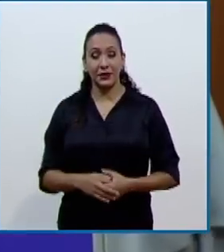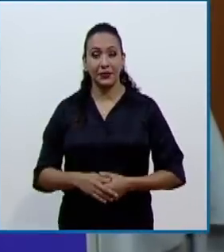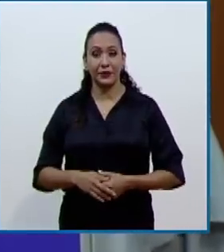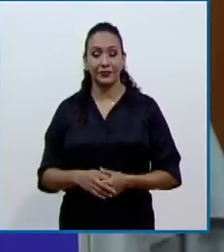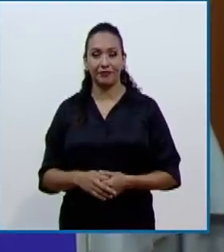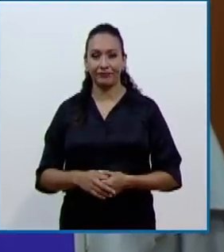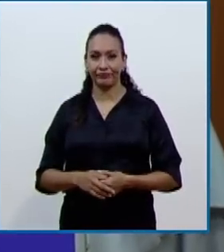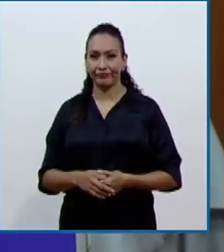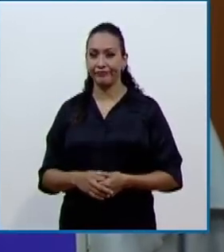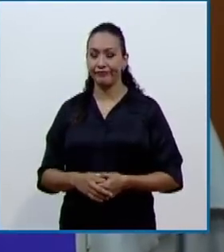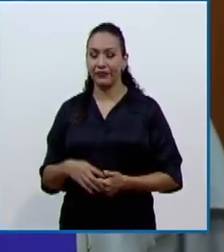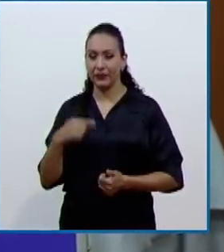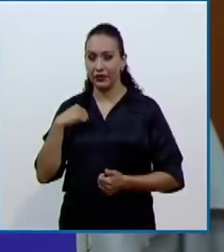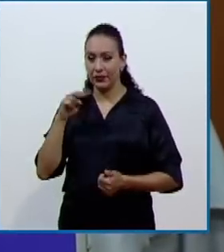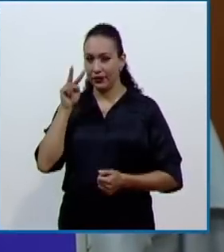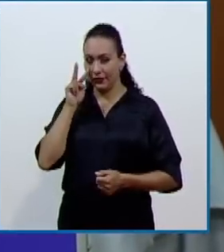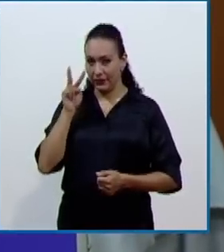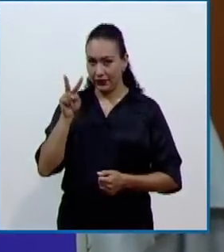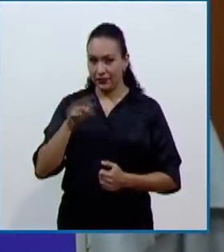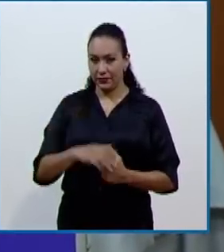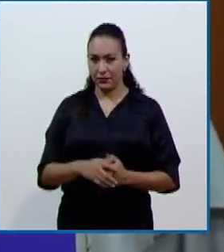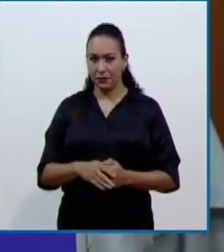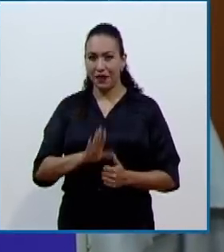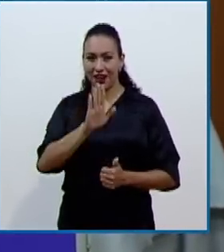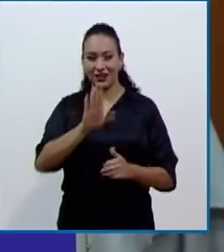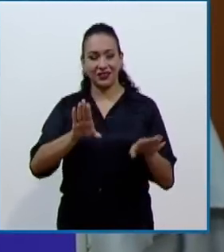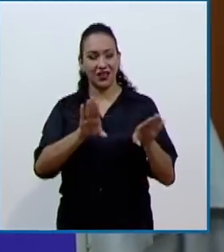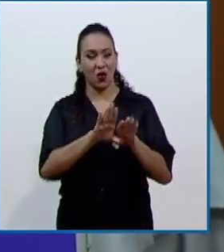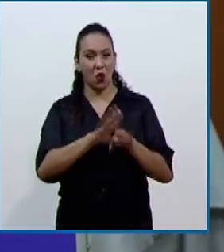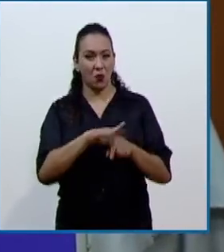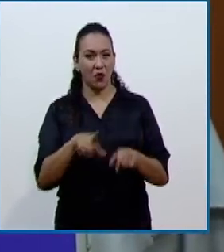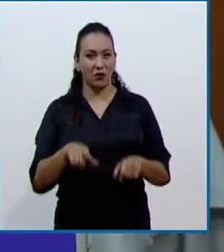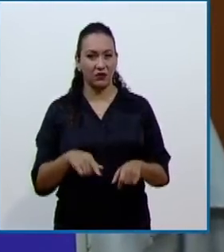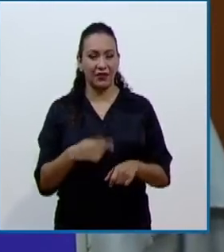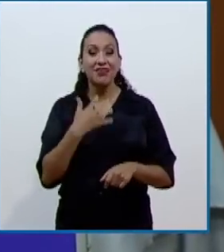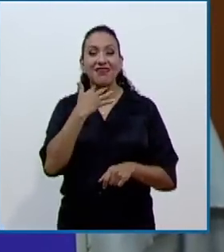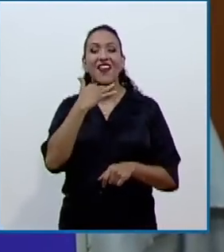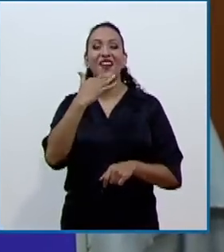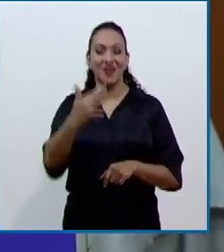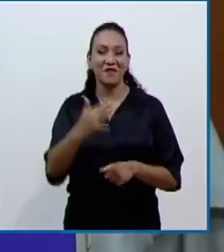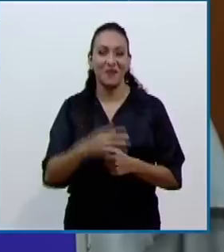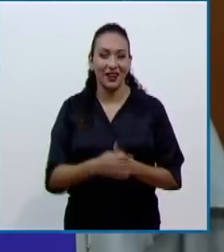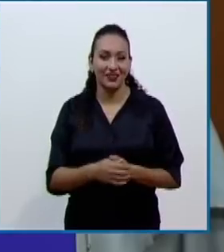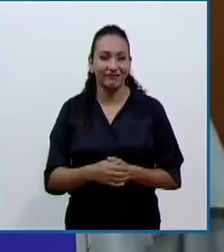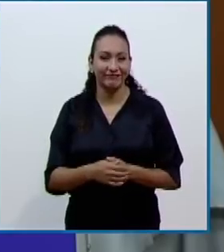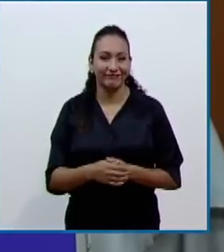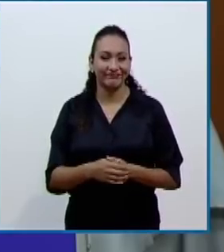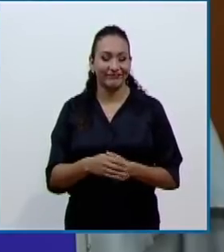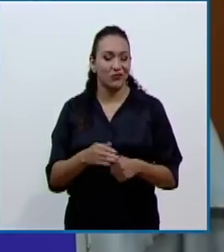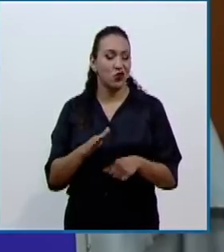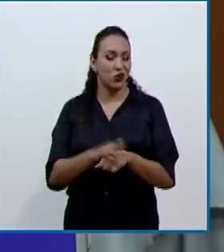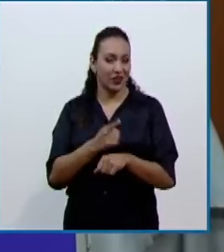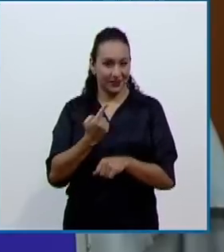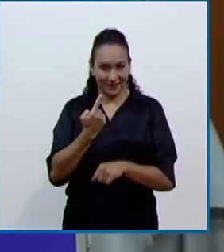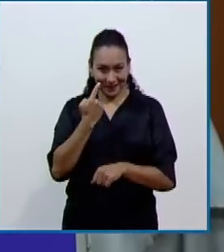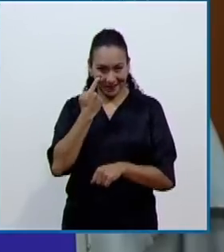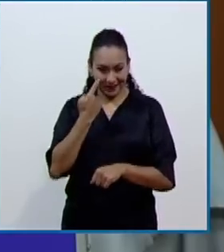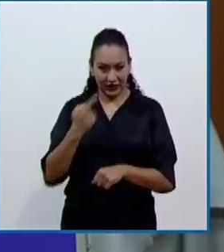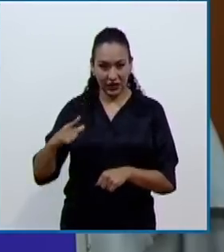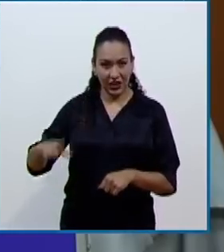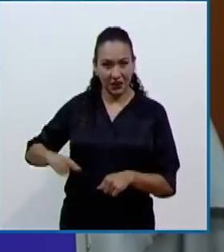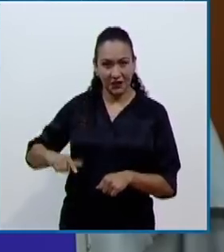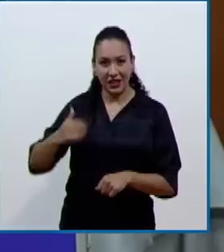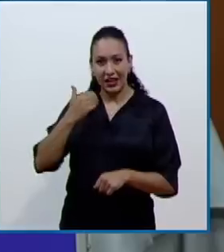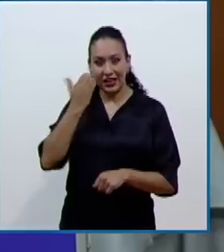Me parece que es un poco tramposa esta disyuntiva en la que se están manejando las cosas actualmente respecto de que están actuando